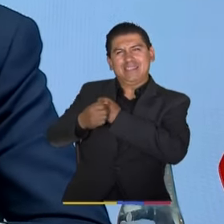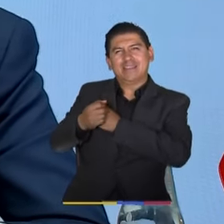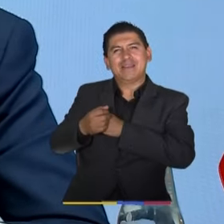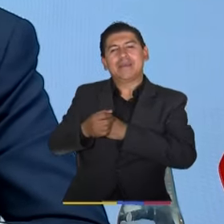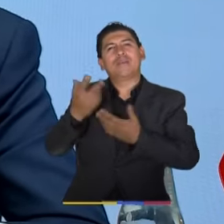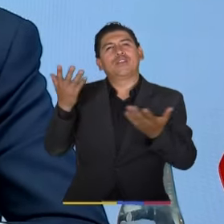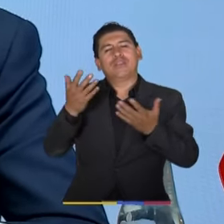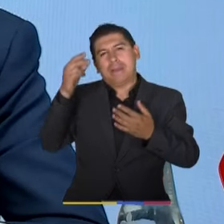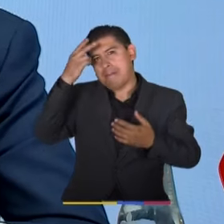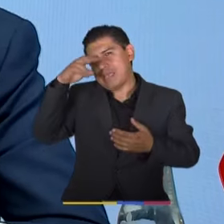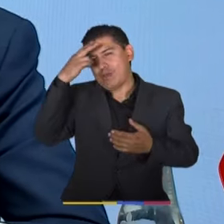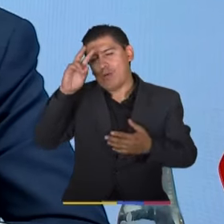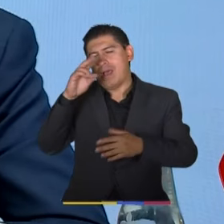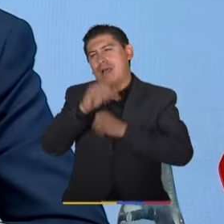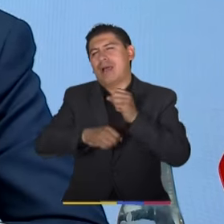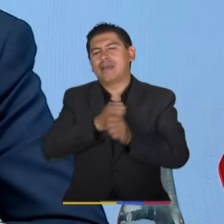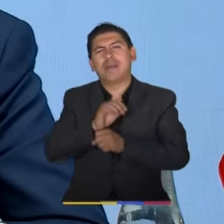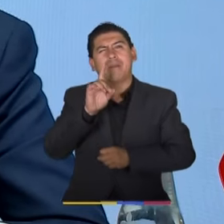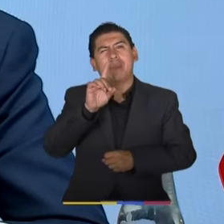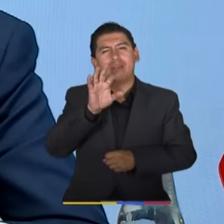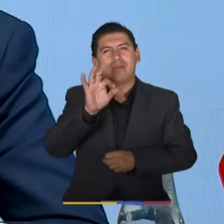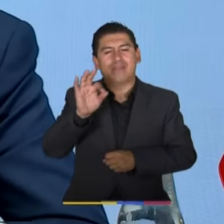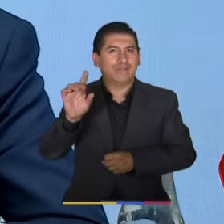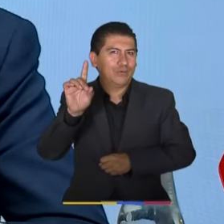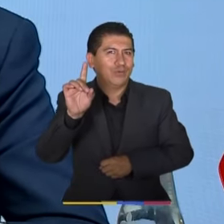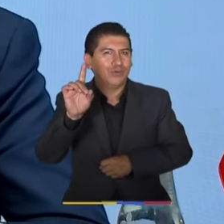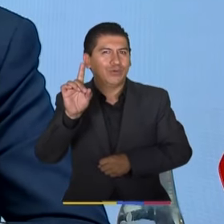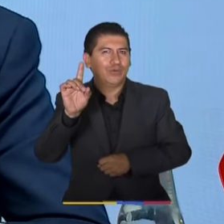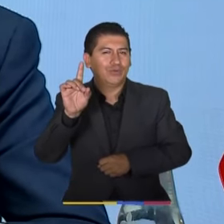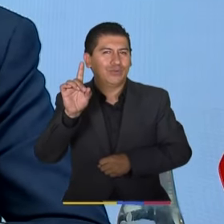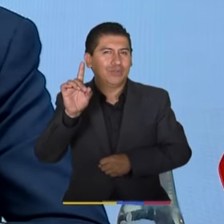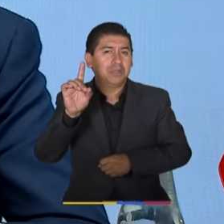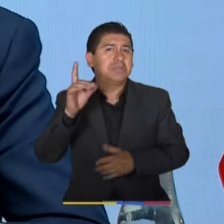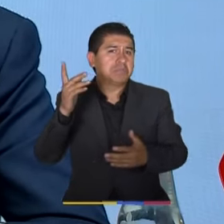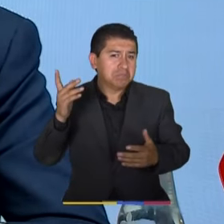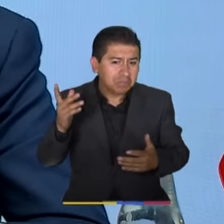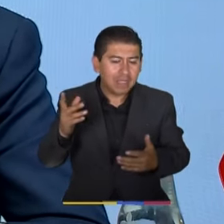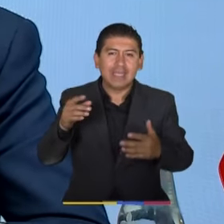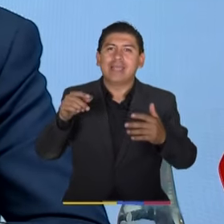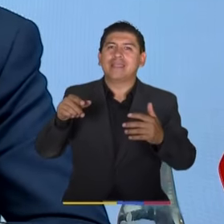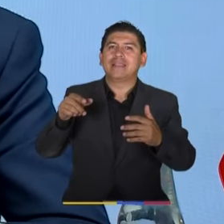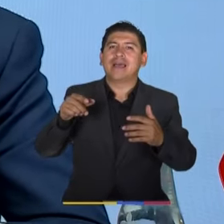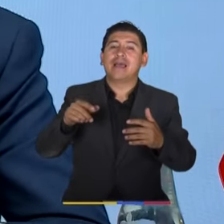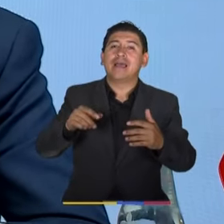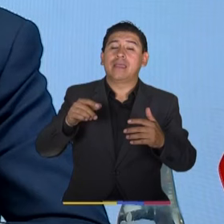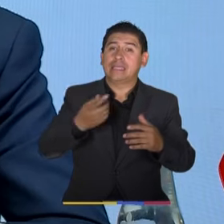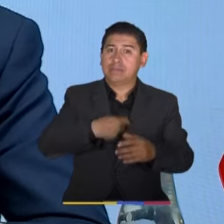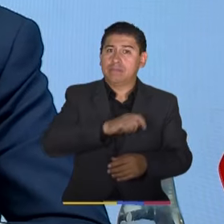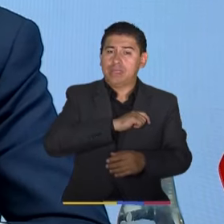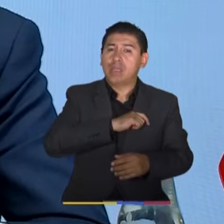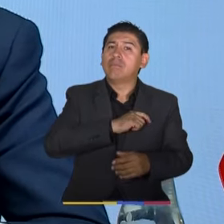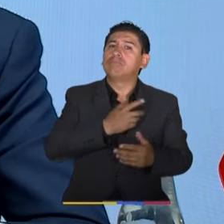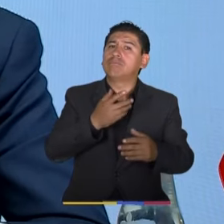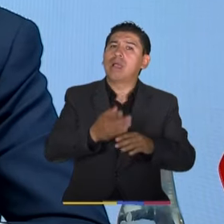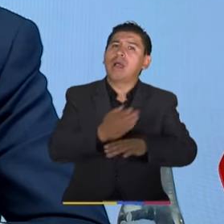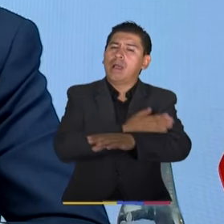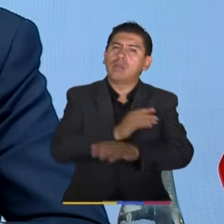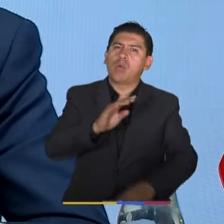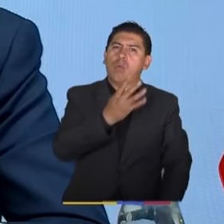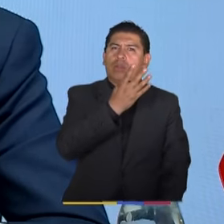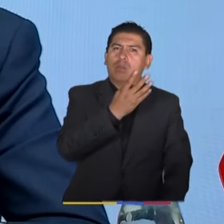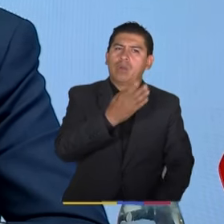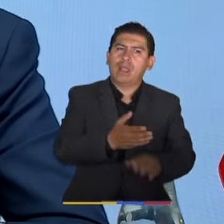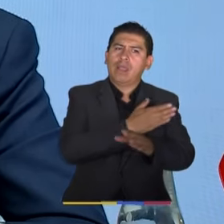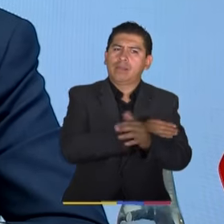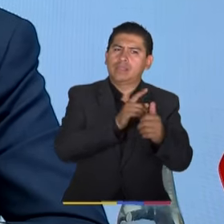Guadalajara, México, en 1991. Será la cuarta que acoja España, después de la de Madrid